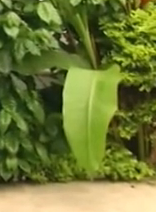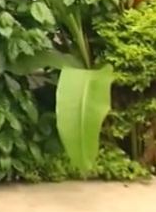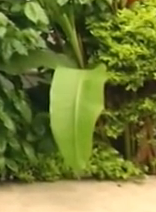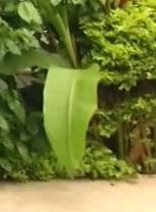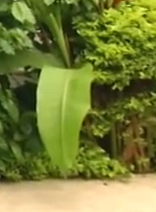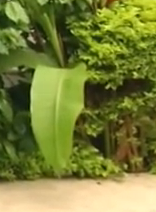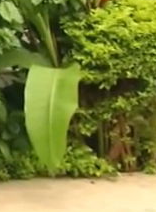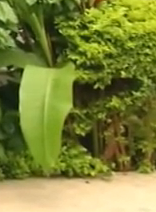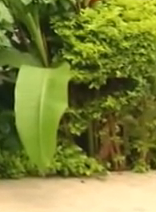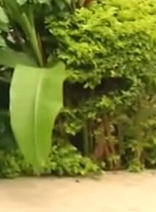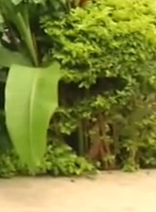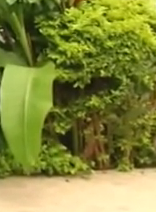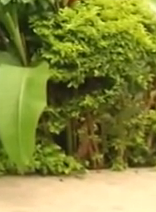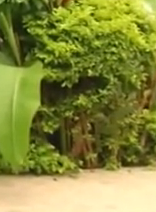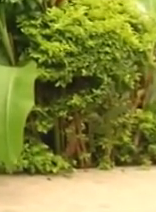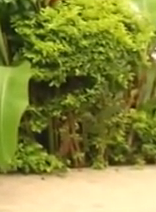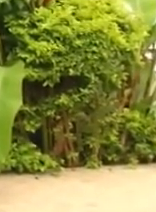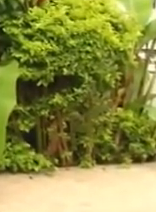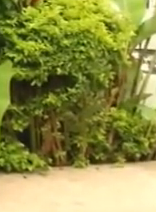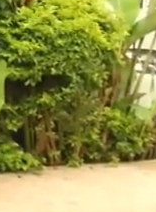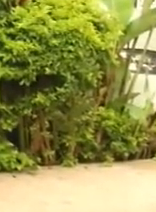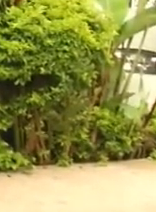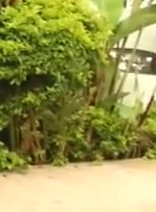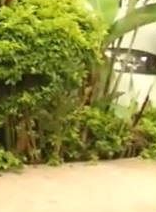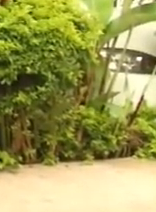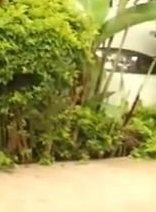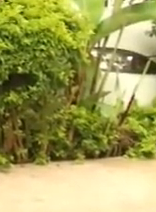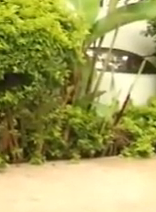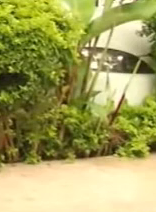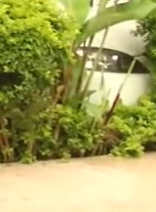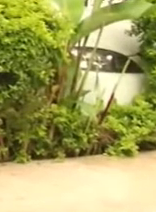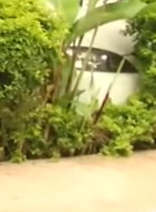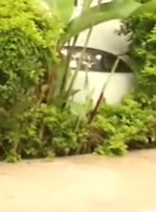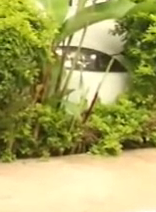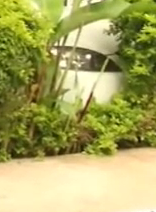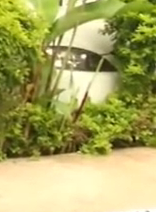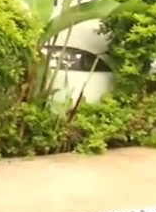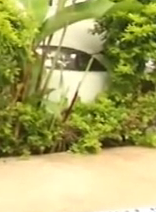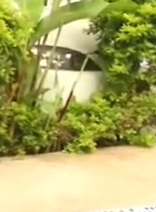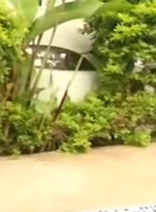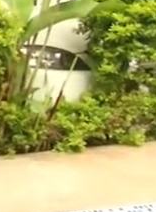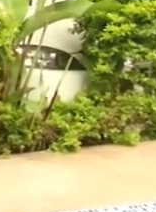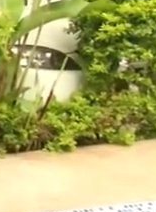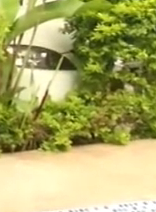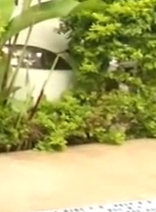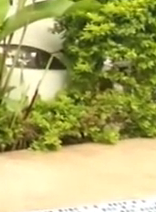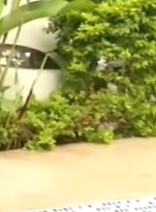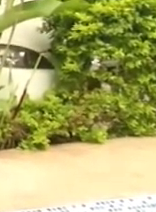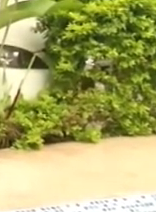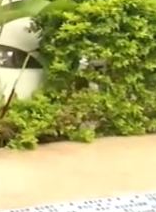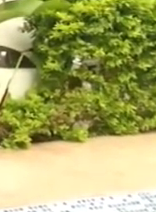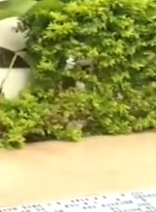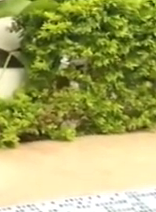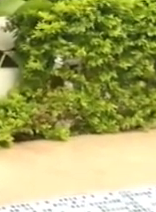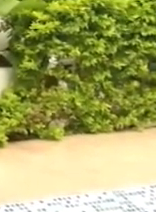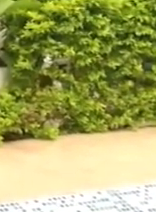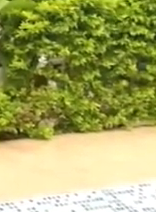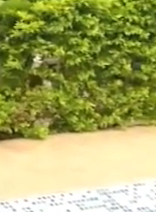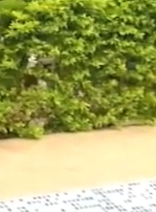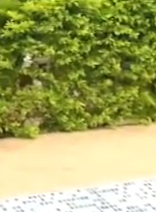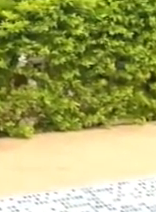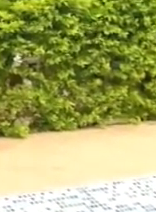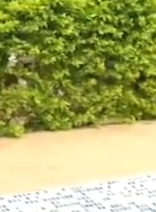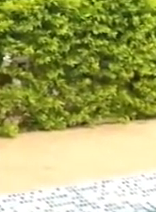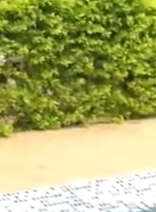conjunto todos los profesionales de nuestro parque de la salud para hacer procesos educativos y preventivos sin reemplazar una consulta